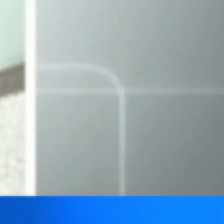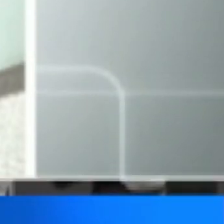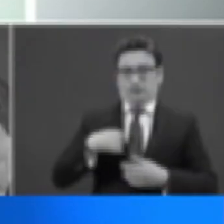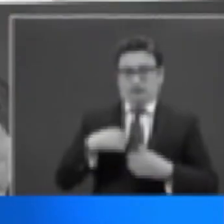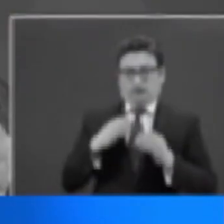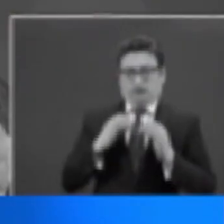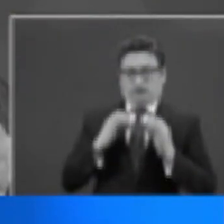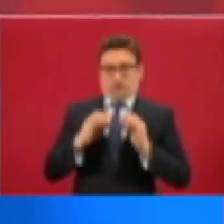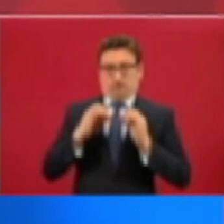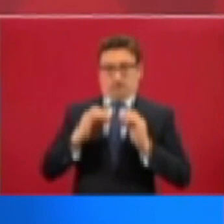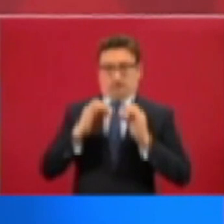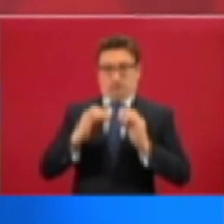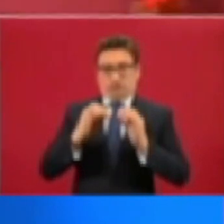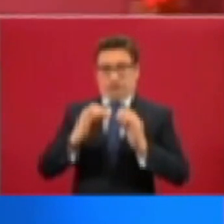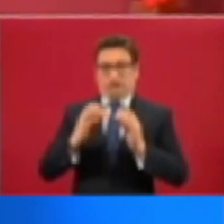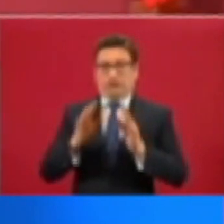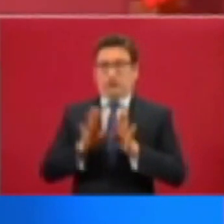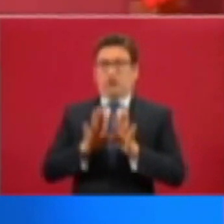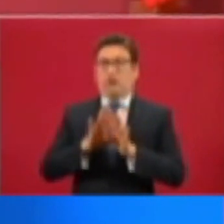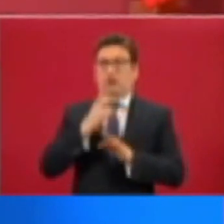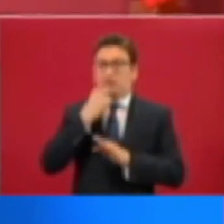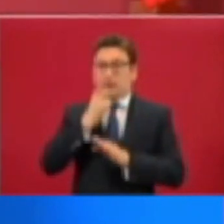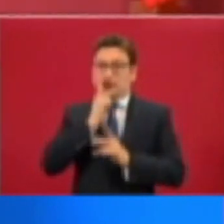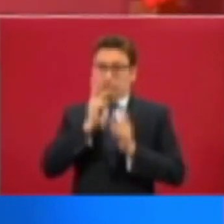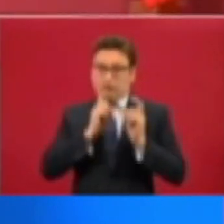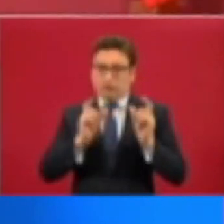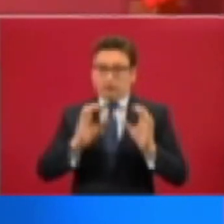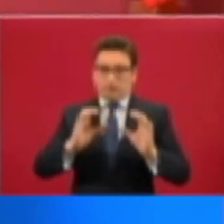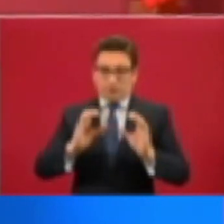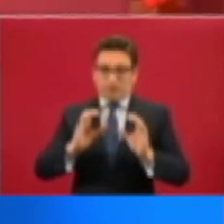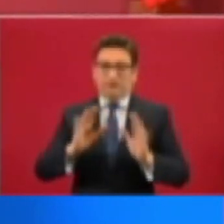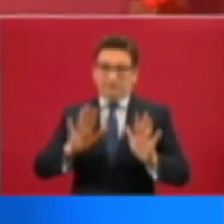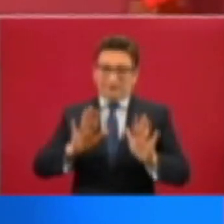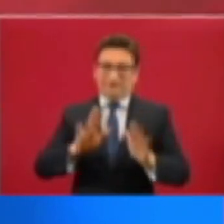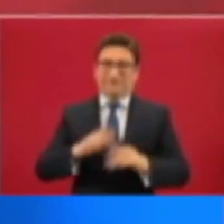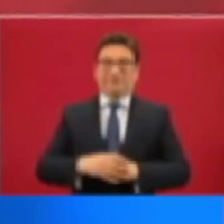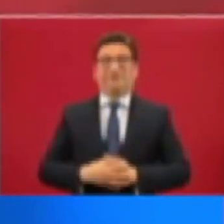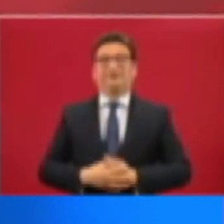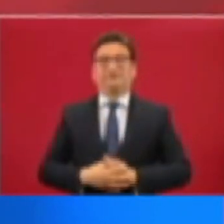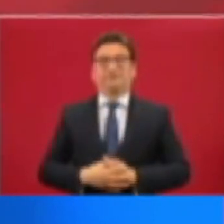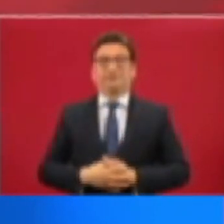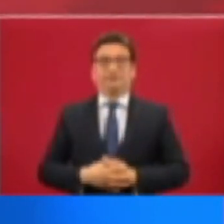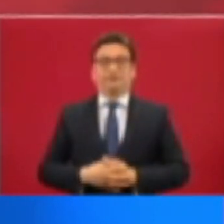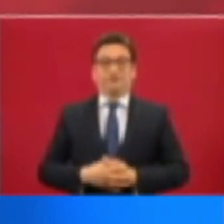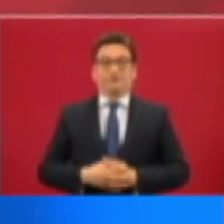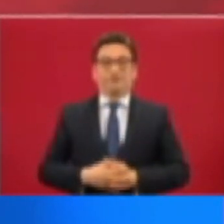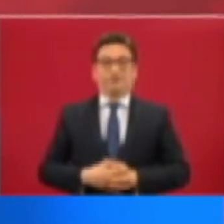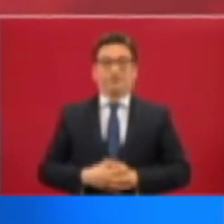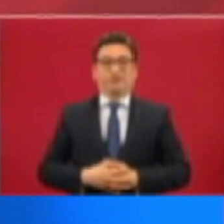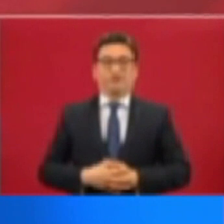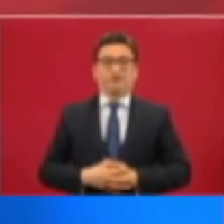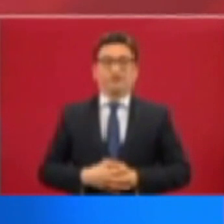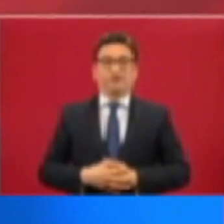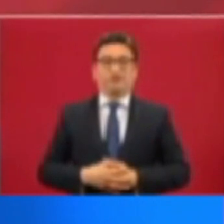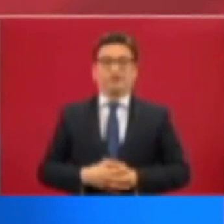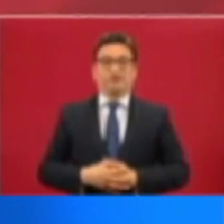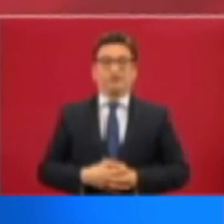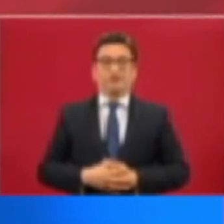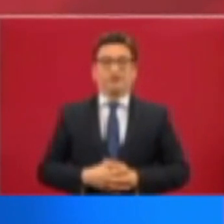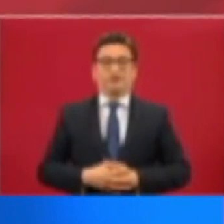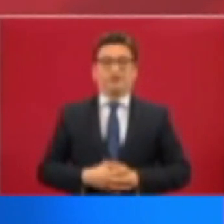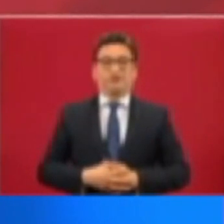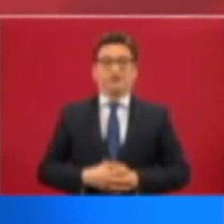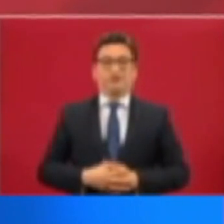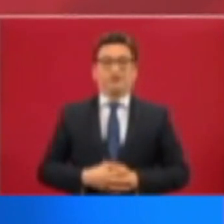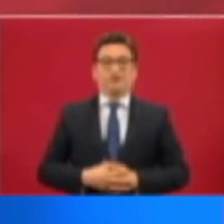insulta. Misma que fue comentada con un dejo de menosprecio por el propio presidente. Era un hombre de